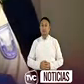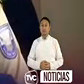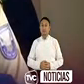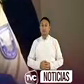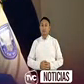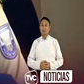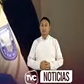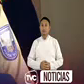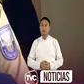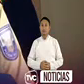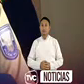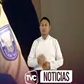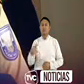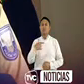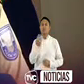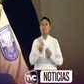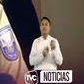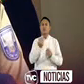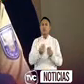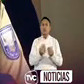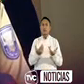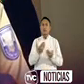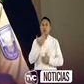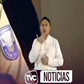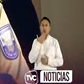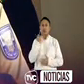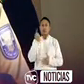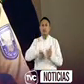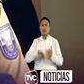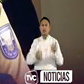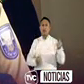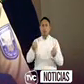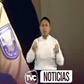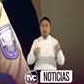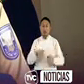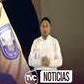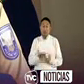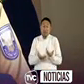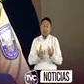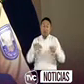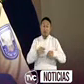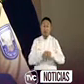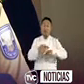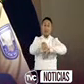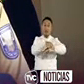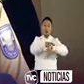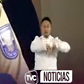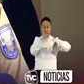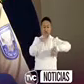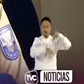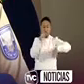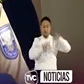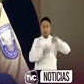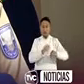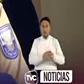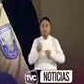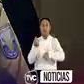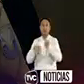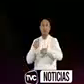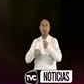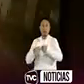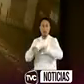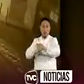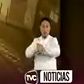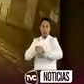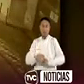¿Cómo es lo que ellos están operando? ¿Para qué están utilizando estos vehículos? Pueden ser también desarmados, desguazados, para vender sus